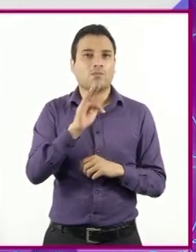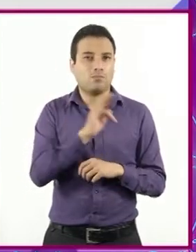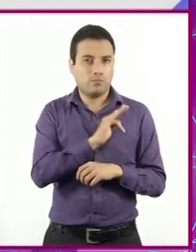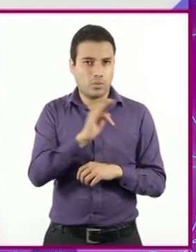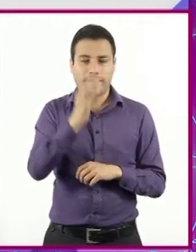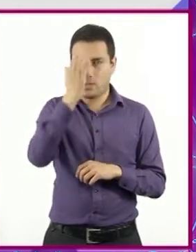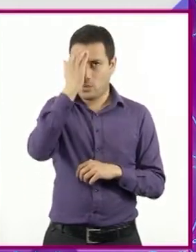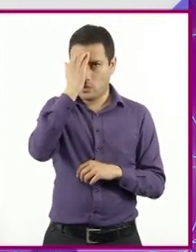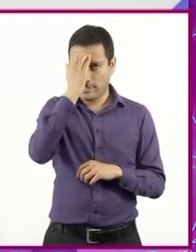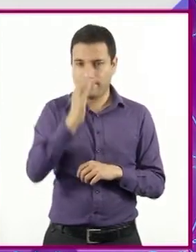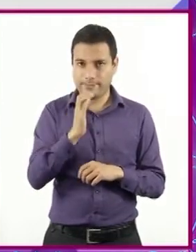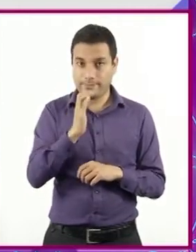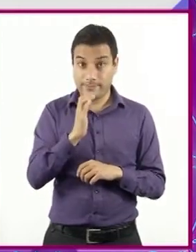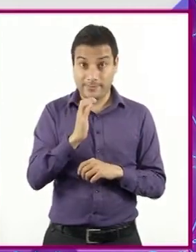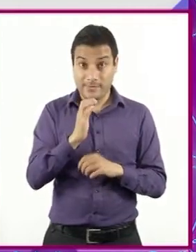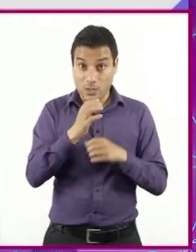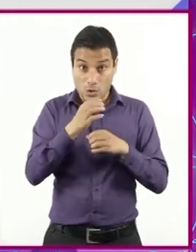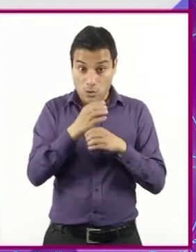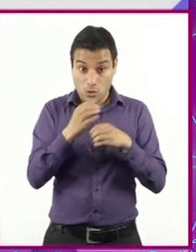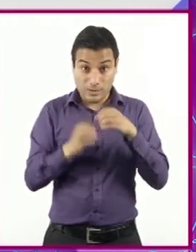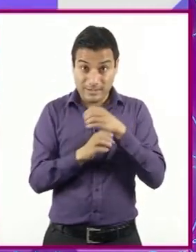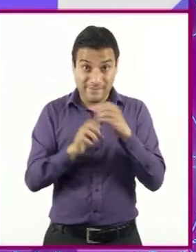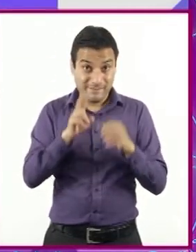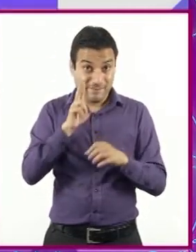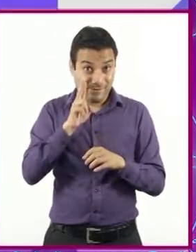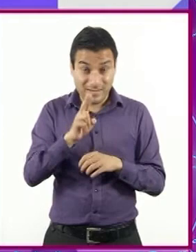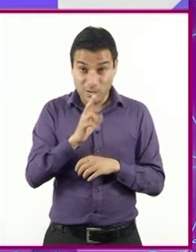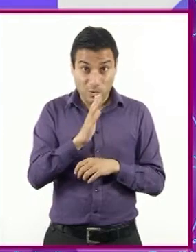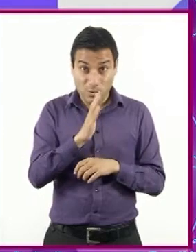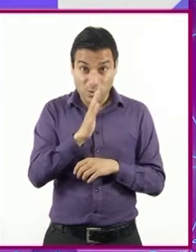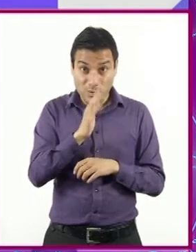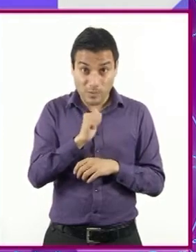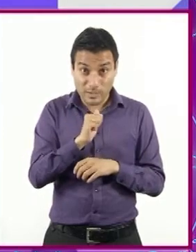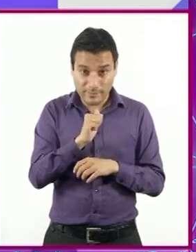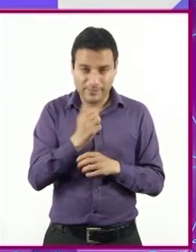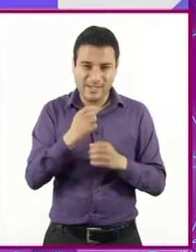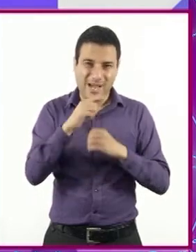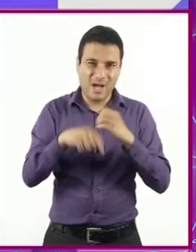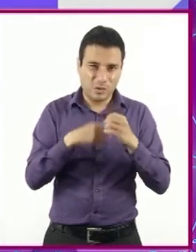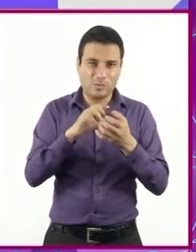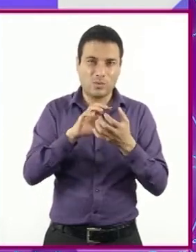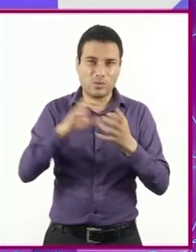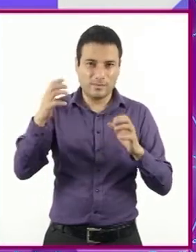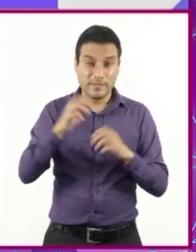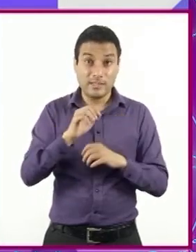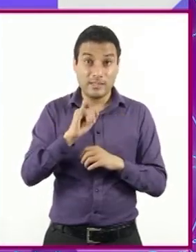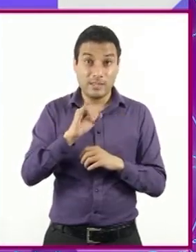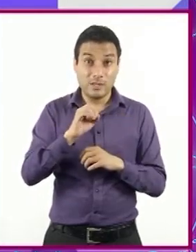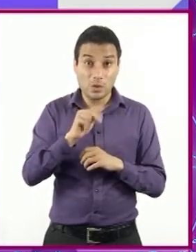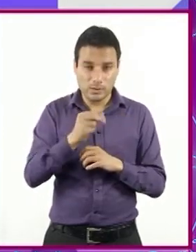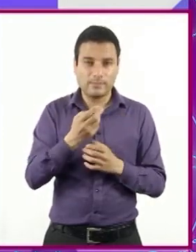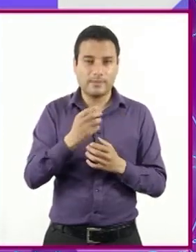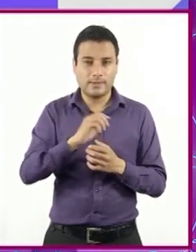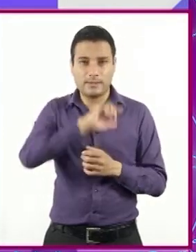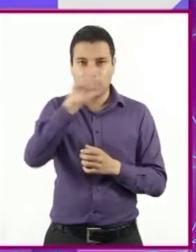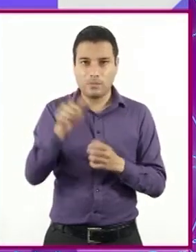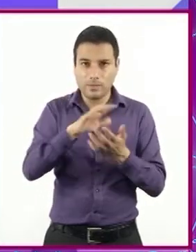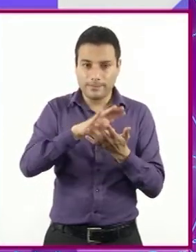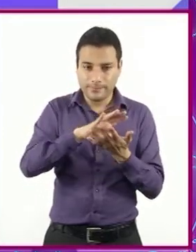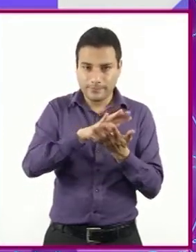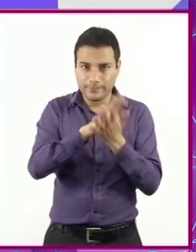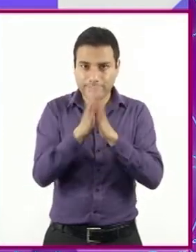de lo que no podemos ver, átomos, iones y moléculas, a lo que sí podemos observar en el